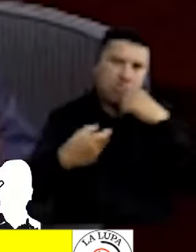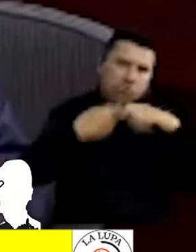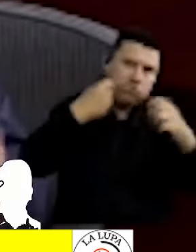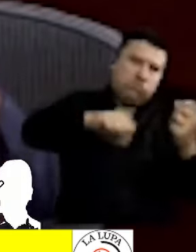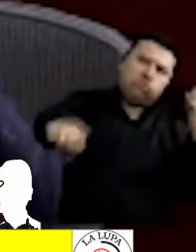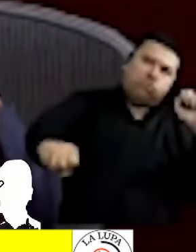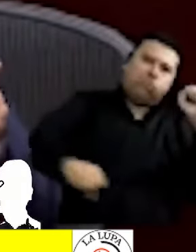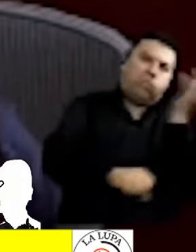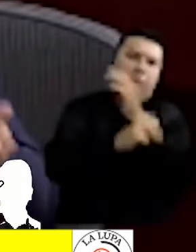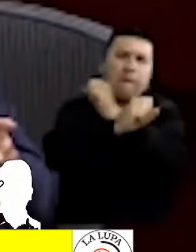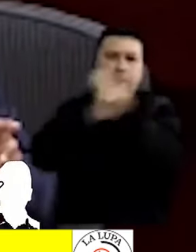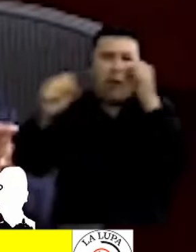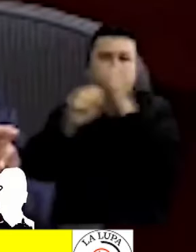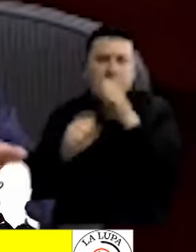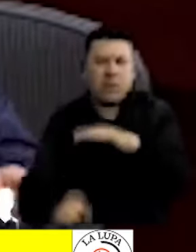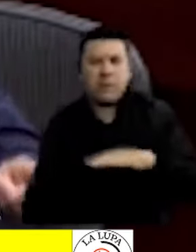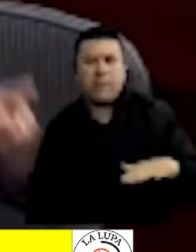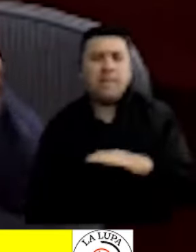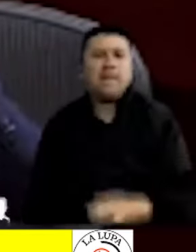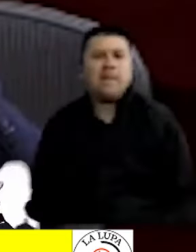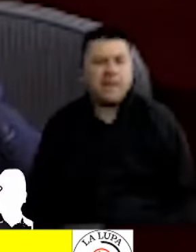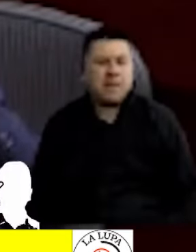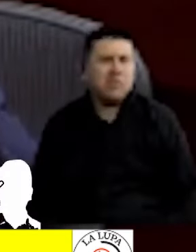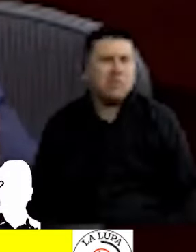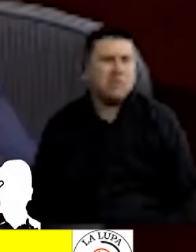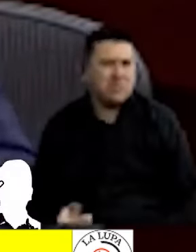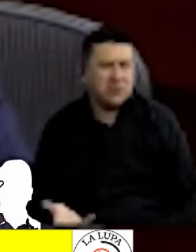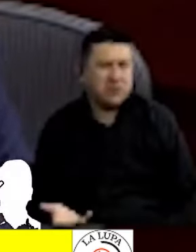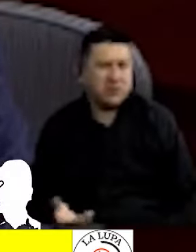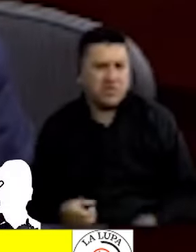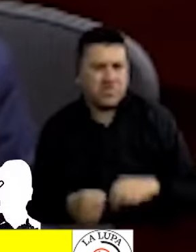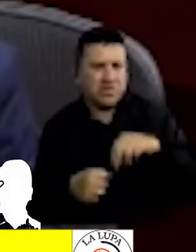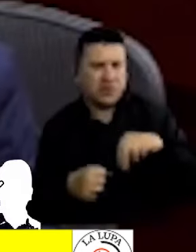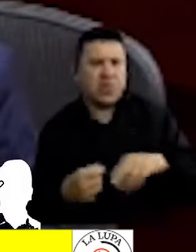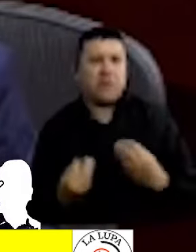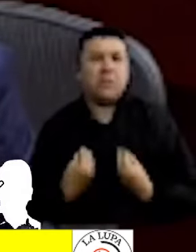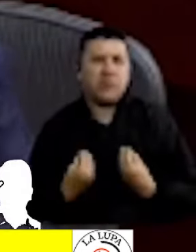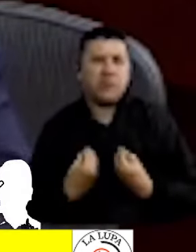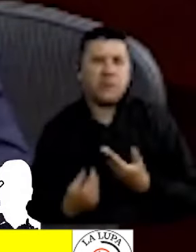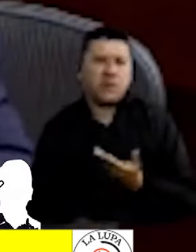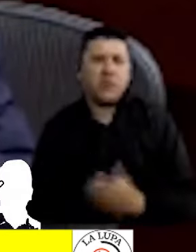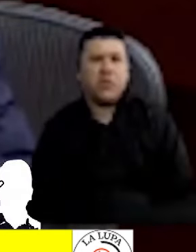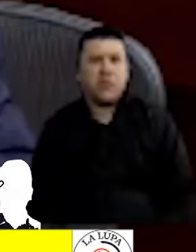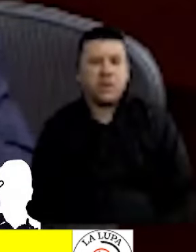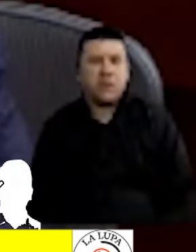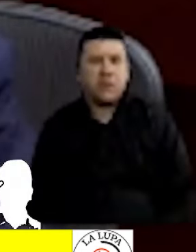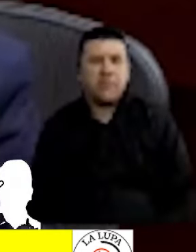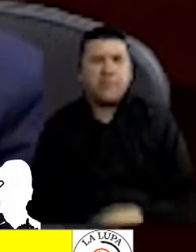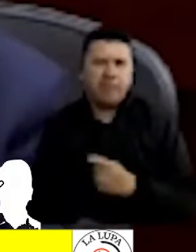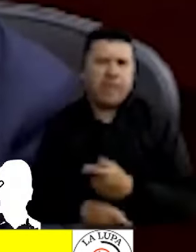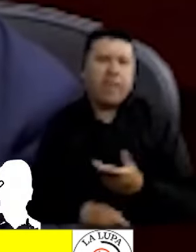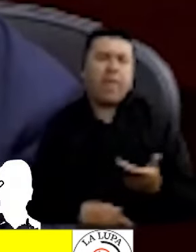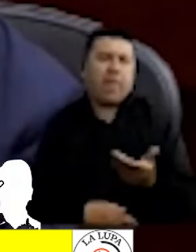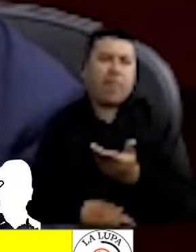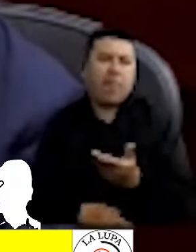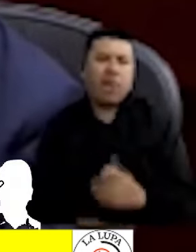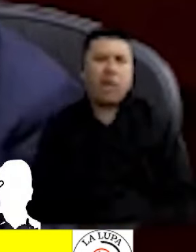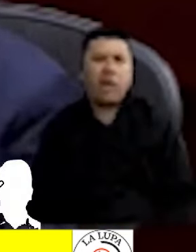explosivos, poniendo en riesgo a los ciudadanos que viven circunvecinos al CAI.